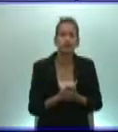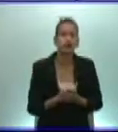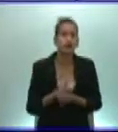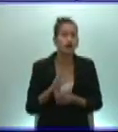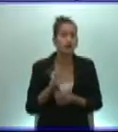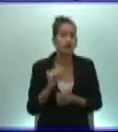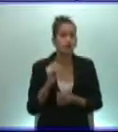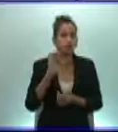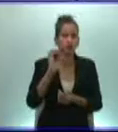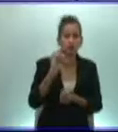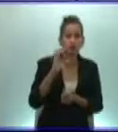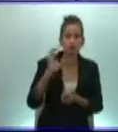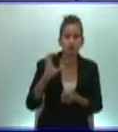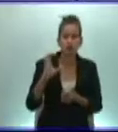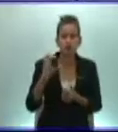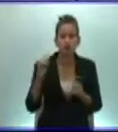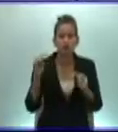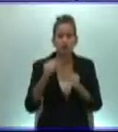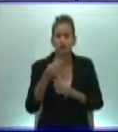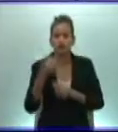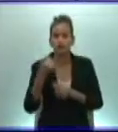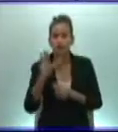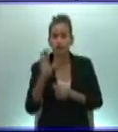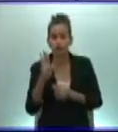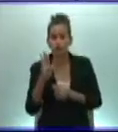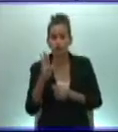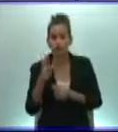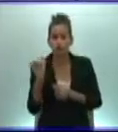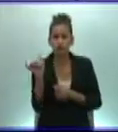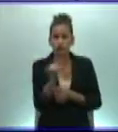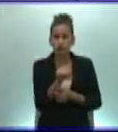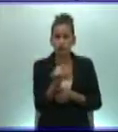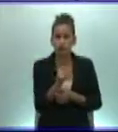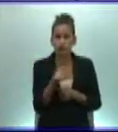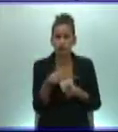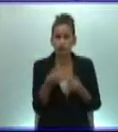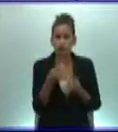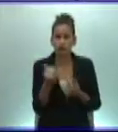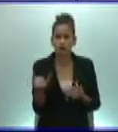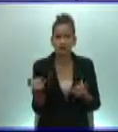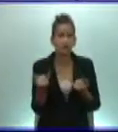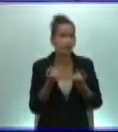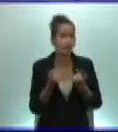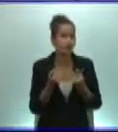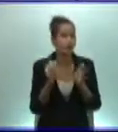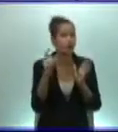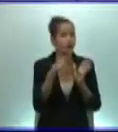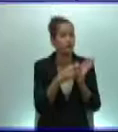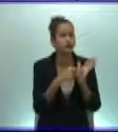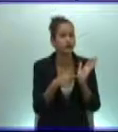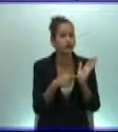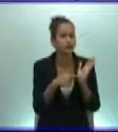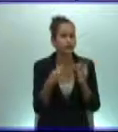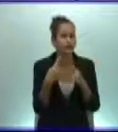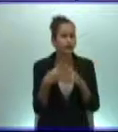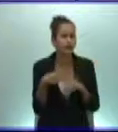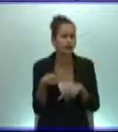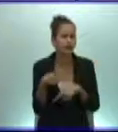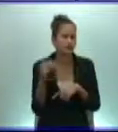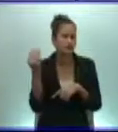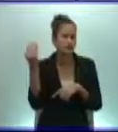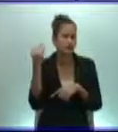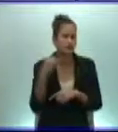OC y el segmento AB son iguales porque no nos informan en los datos. Pero sabemos que el